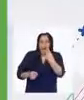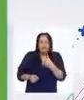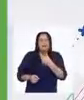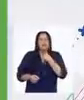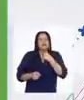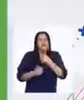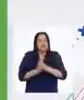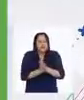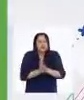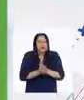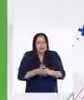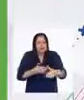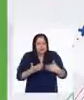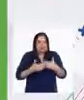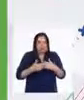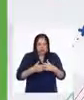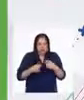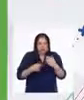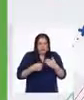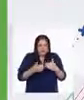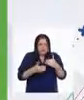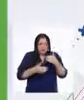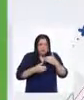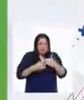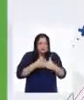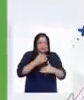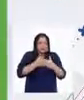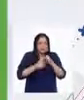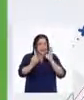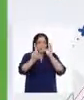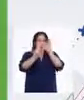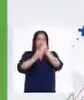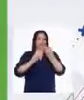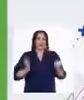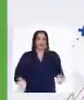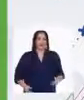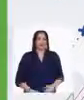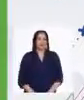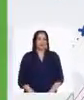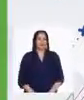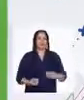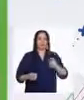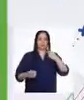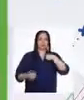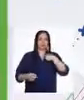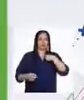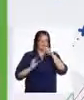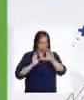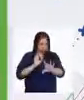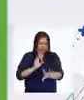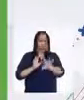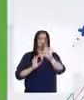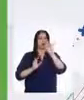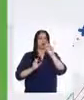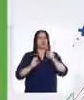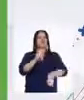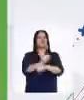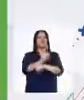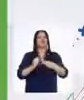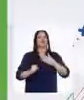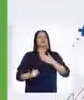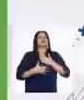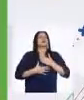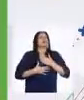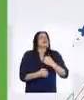gusta, y siempre te vas perfilando por ello, ¿no? Entonces, yo cuando ya descubrí que el fútbol era lo mío,